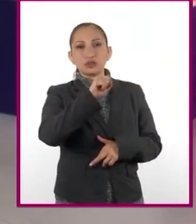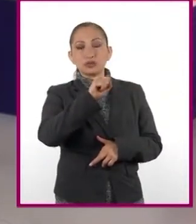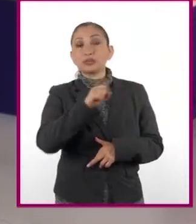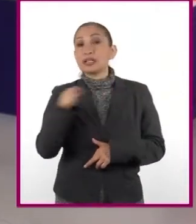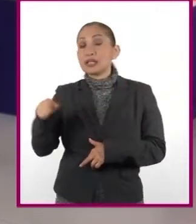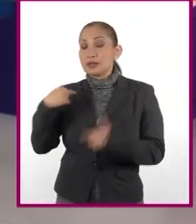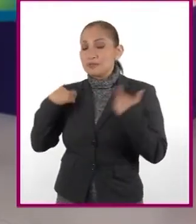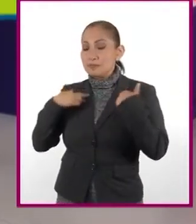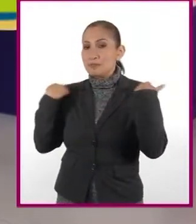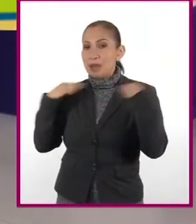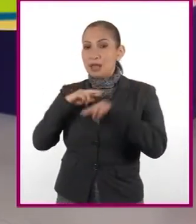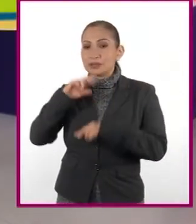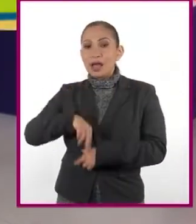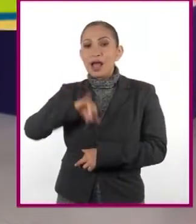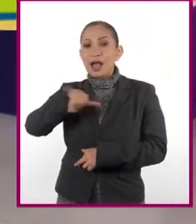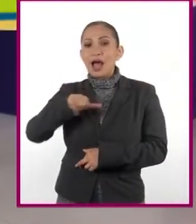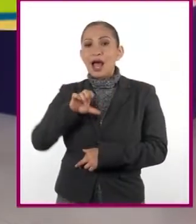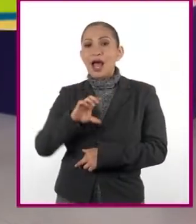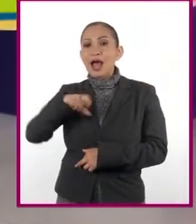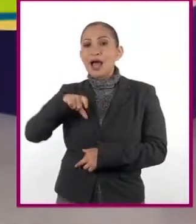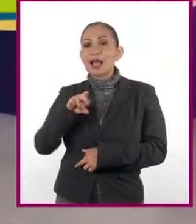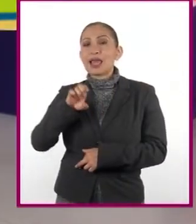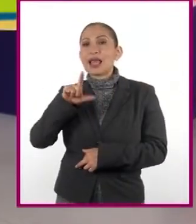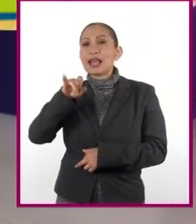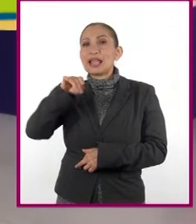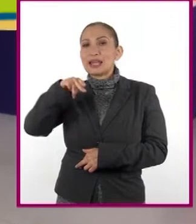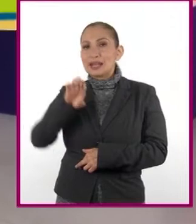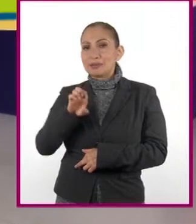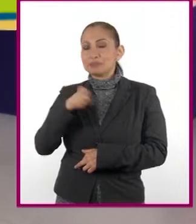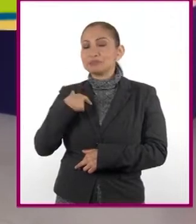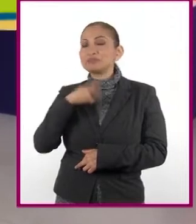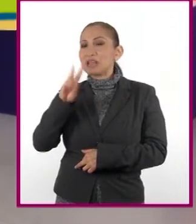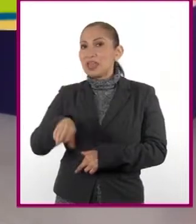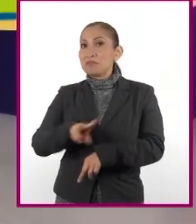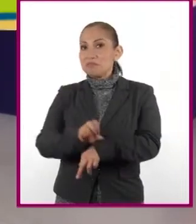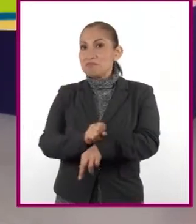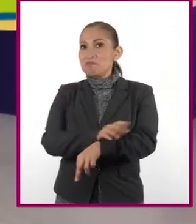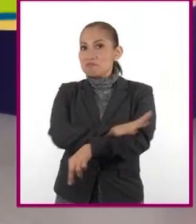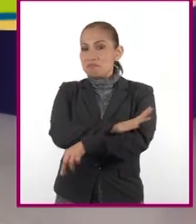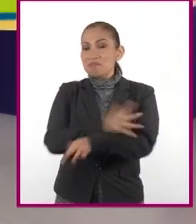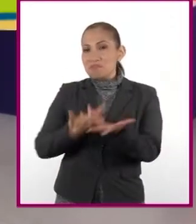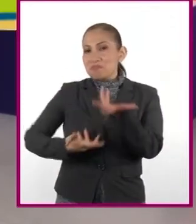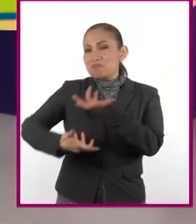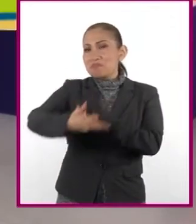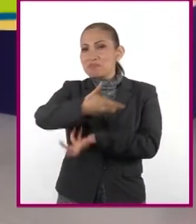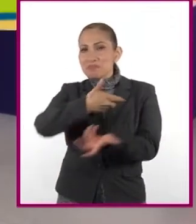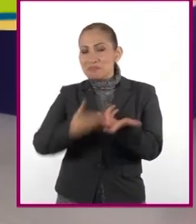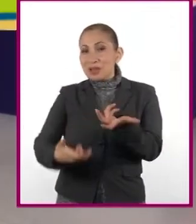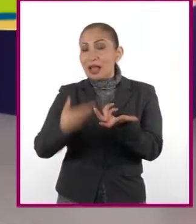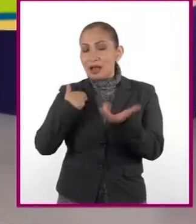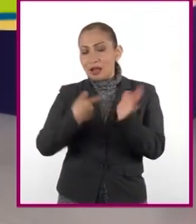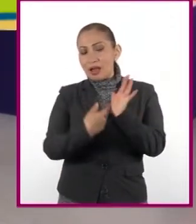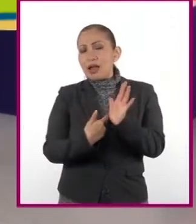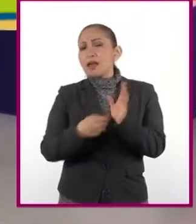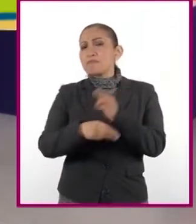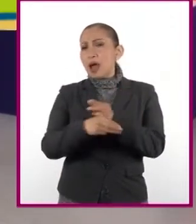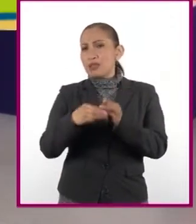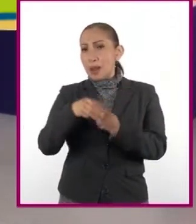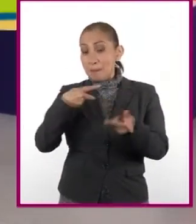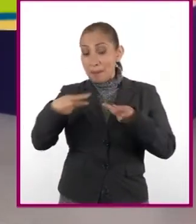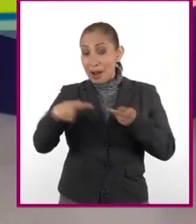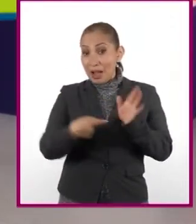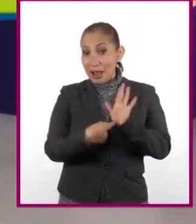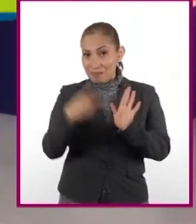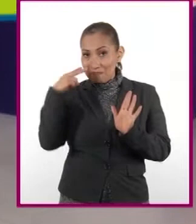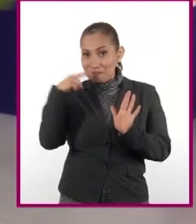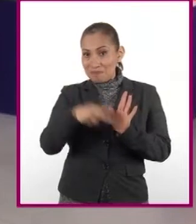y su maestra Jacqueline Carlón Molina. Estamos muy emocionados de compartirles el material que hemos preparado